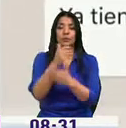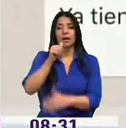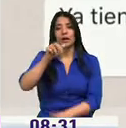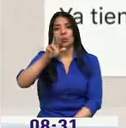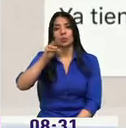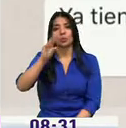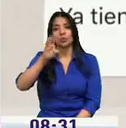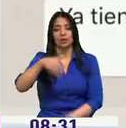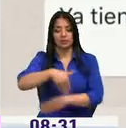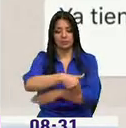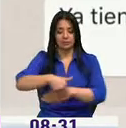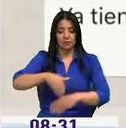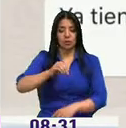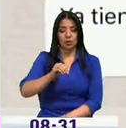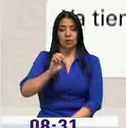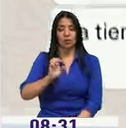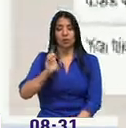calle